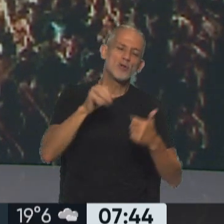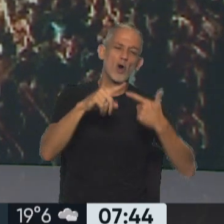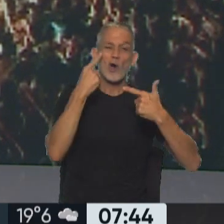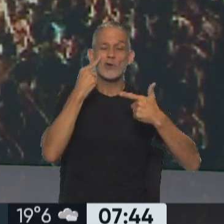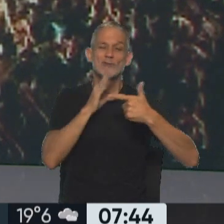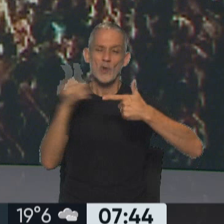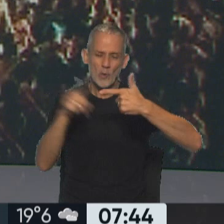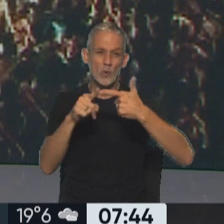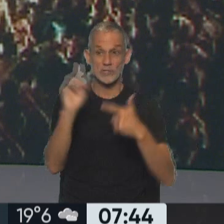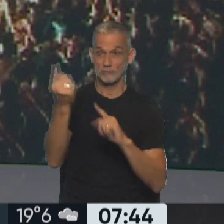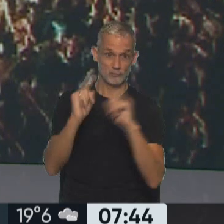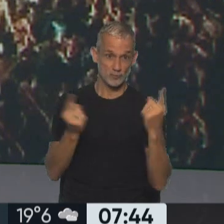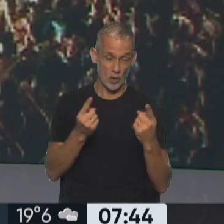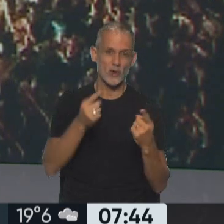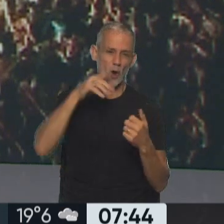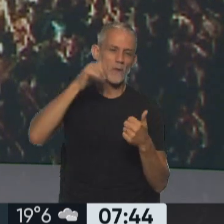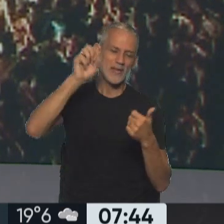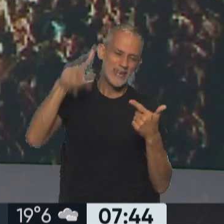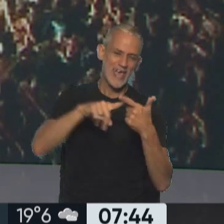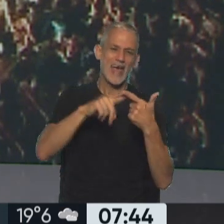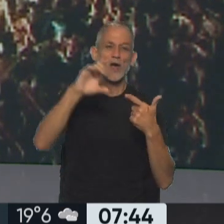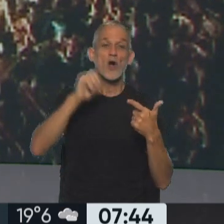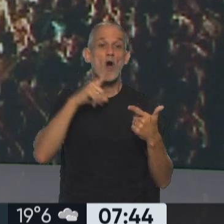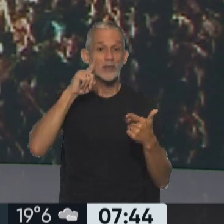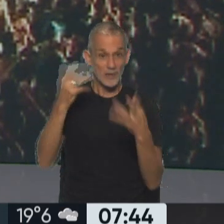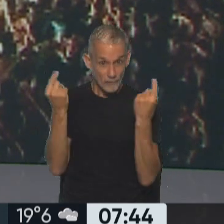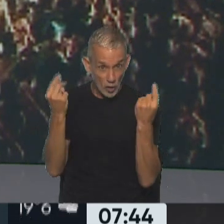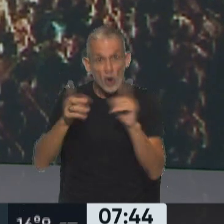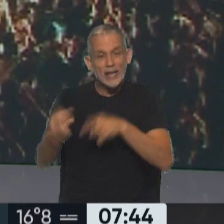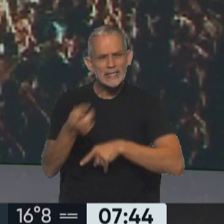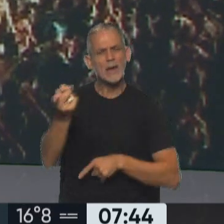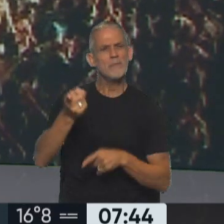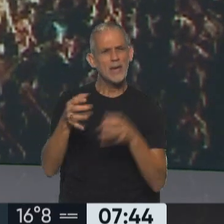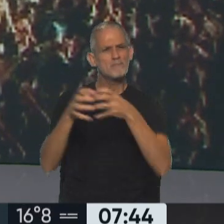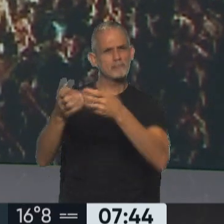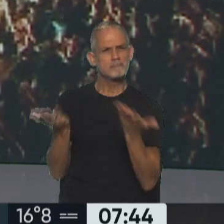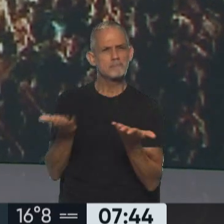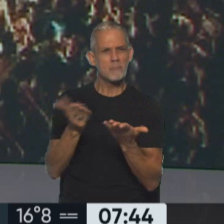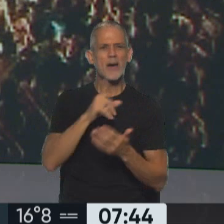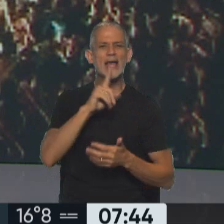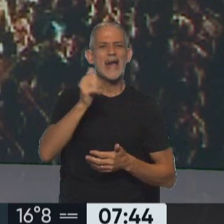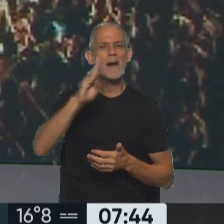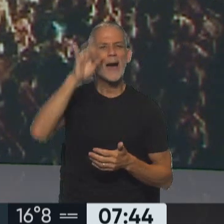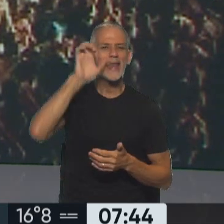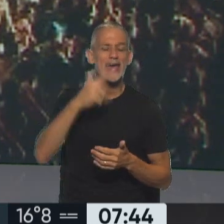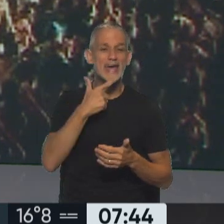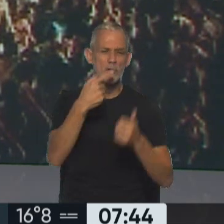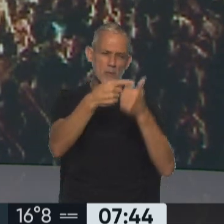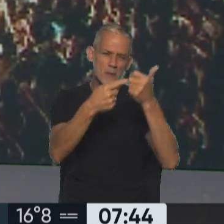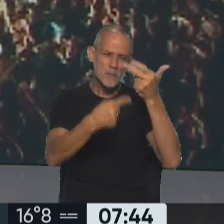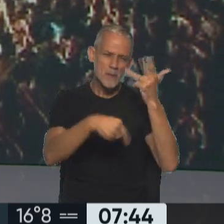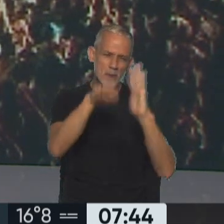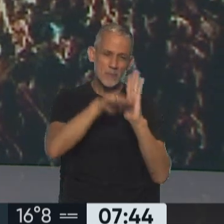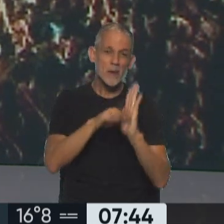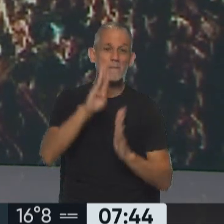gustan los solistas? Emanuel Orbiller, Coti. ¿Te interesa el folclore? También va a haber lugar para el folclore con Los Tabaleros. Todo eso y mucho más